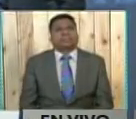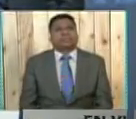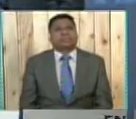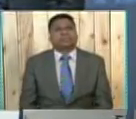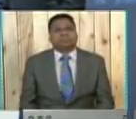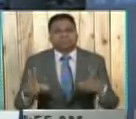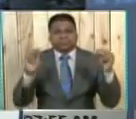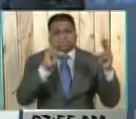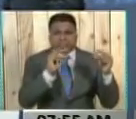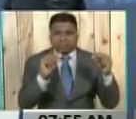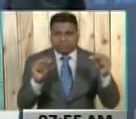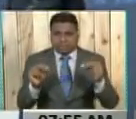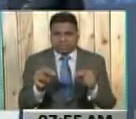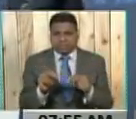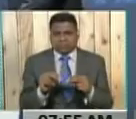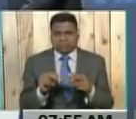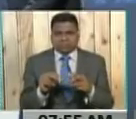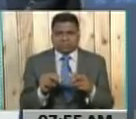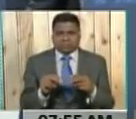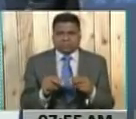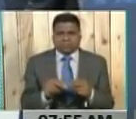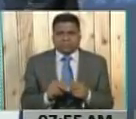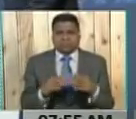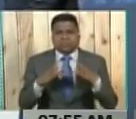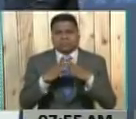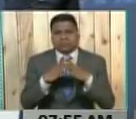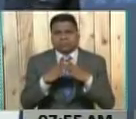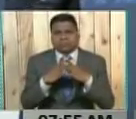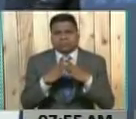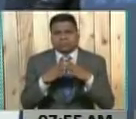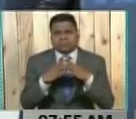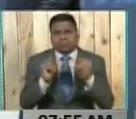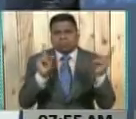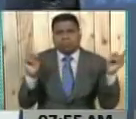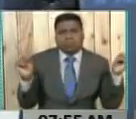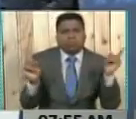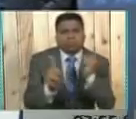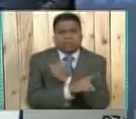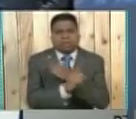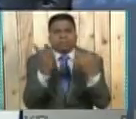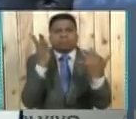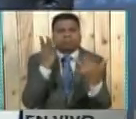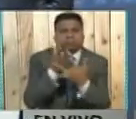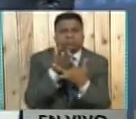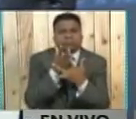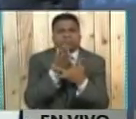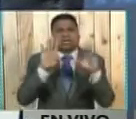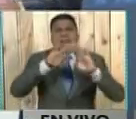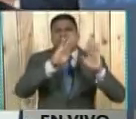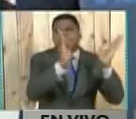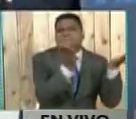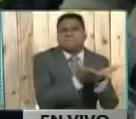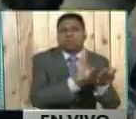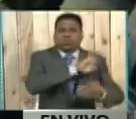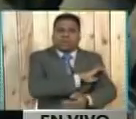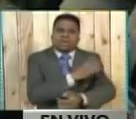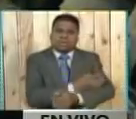está hablando de una transición en el mundo de la energía,